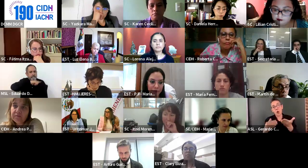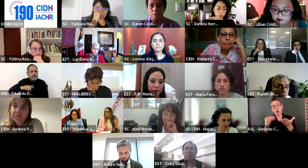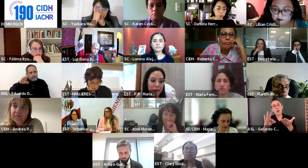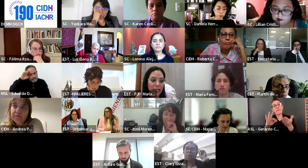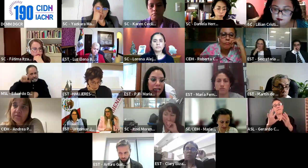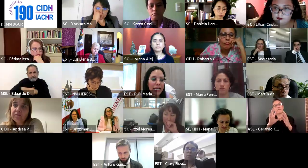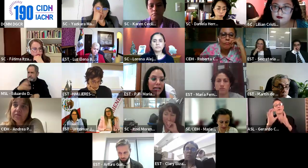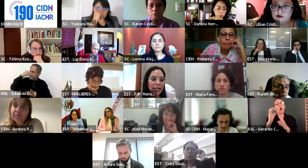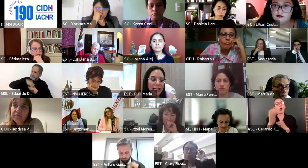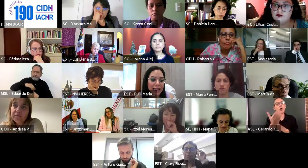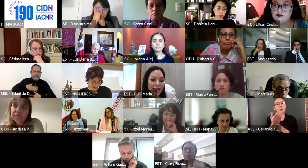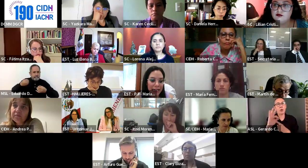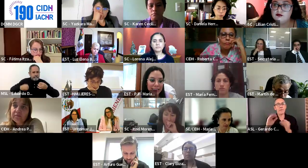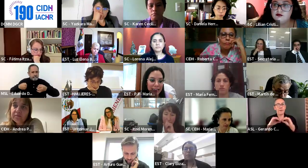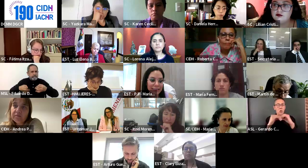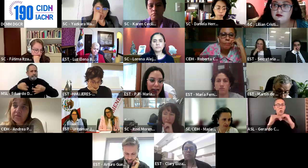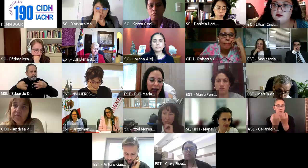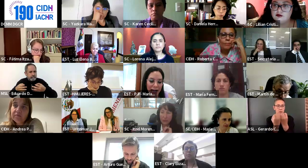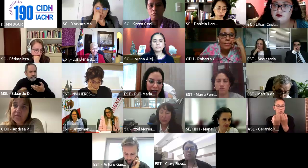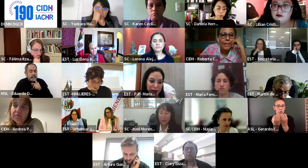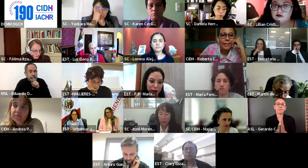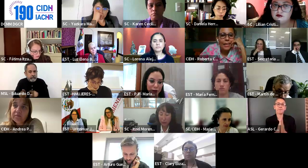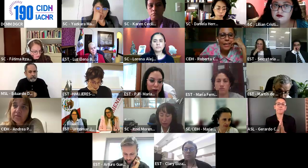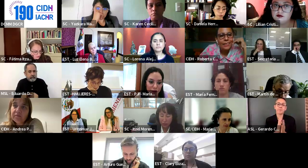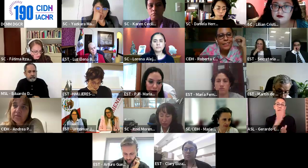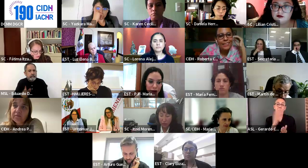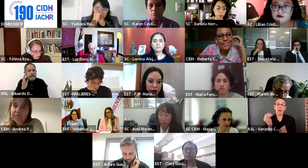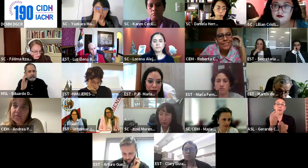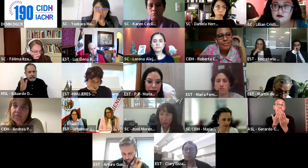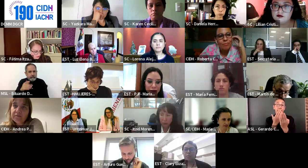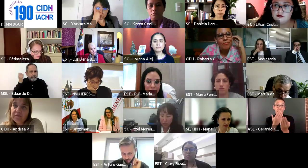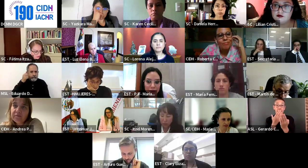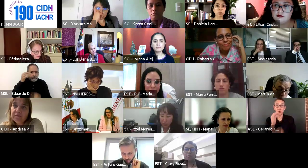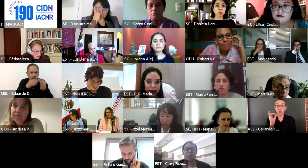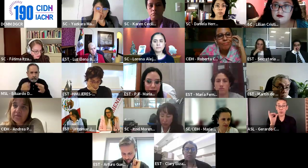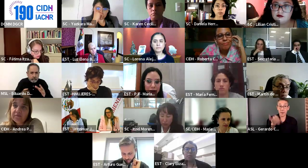organizacional y gracias a estos los foros.